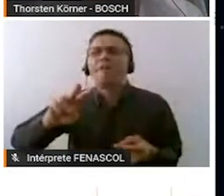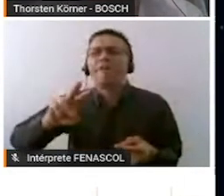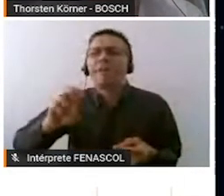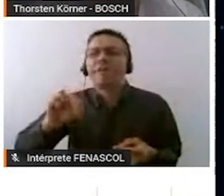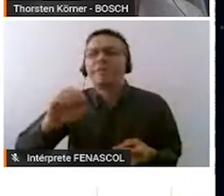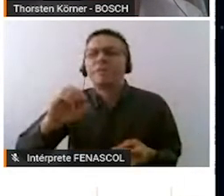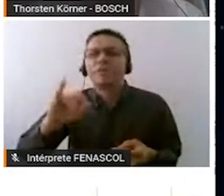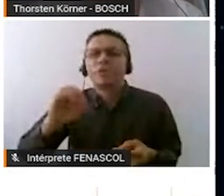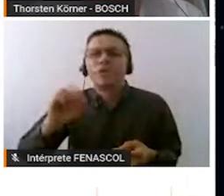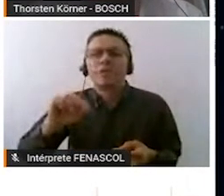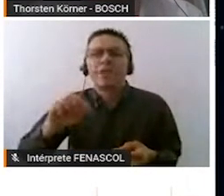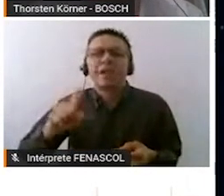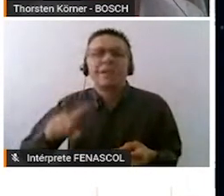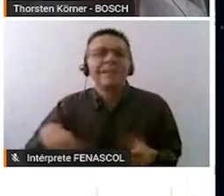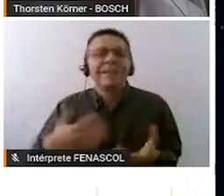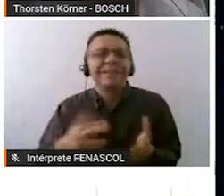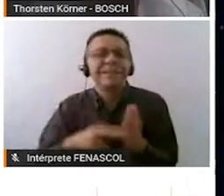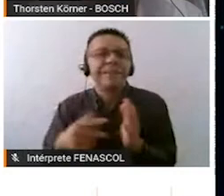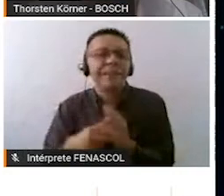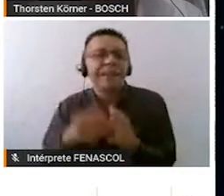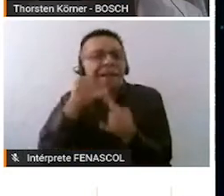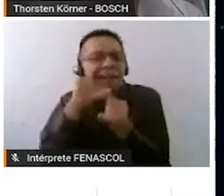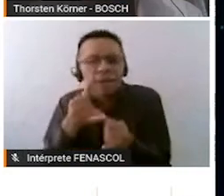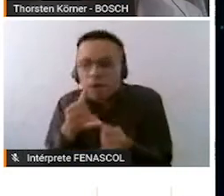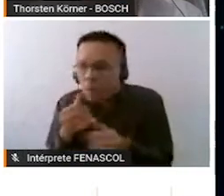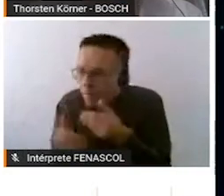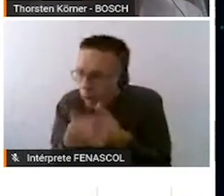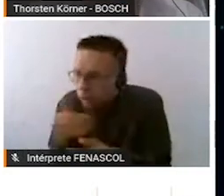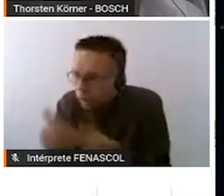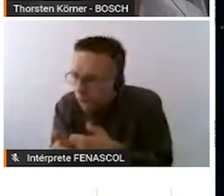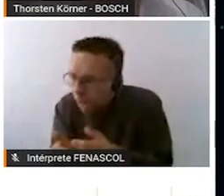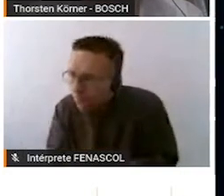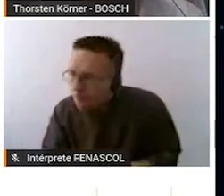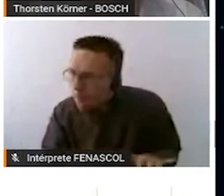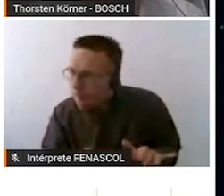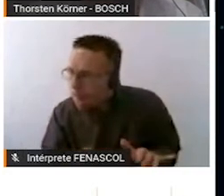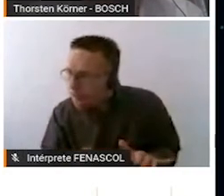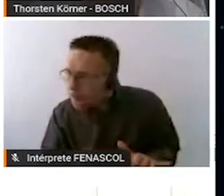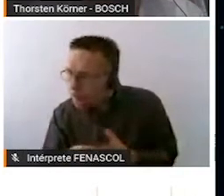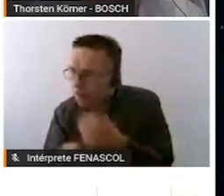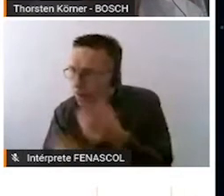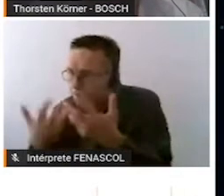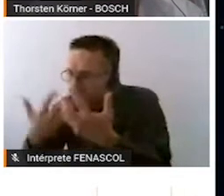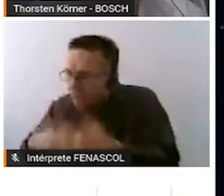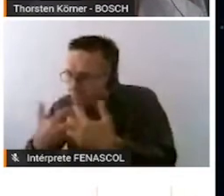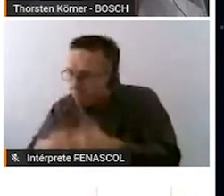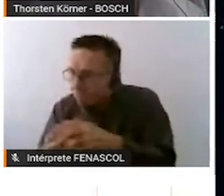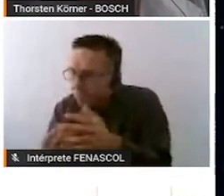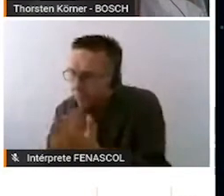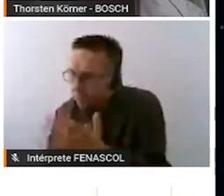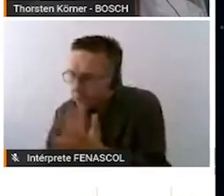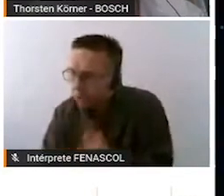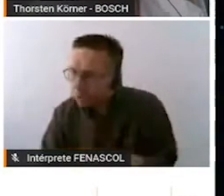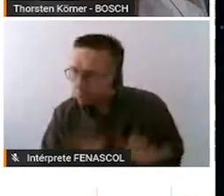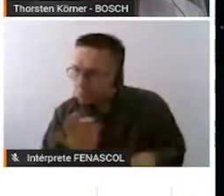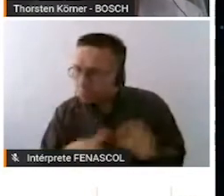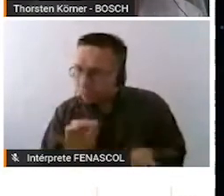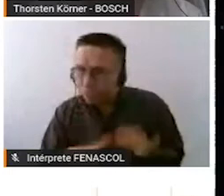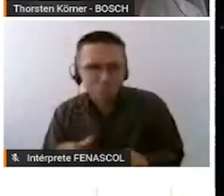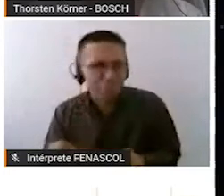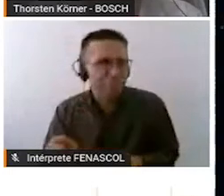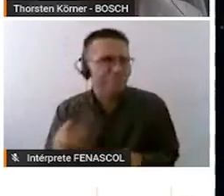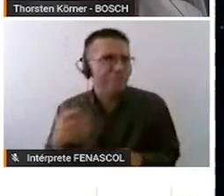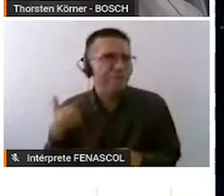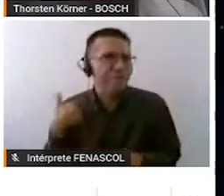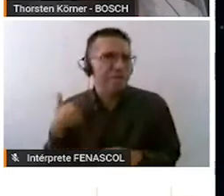proceso, ¿no? Es decir, son aquellos datos que genera una máquina y que alguien, un planificador, un